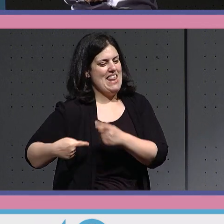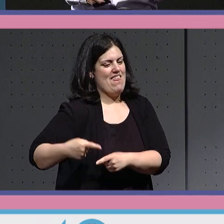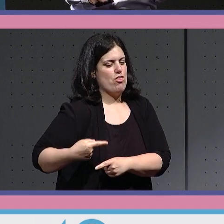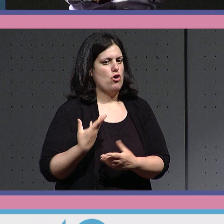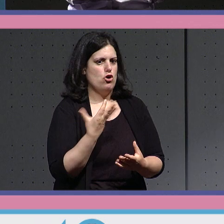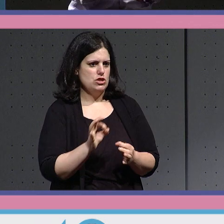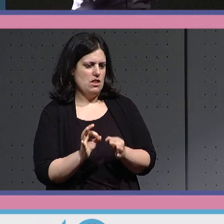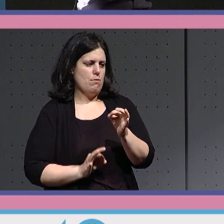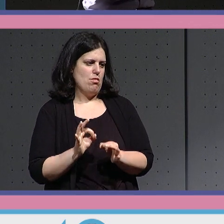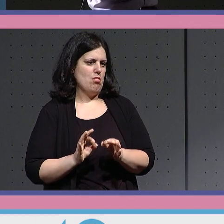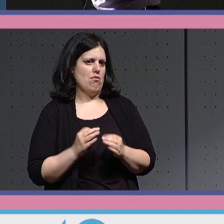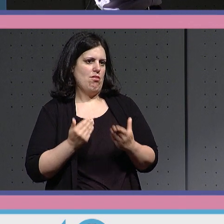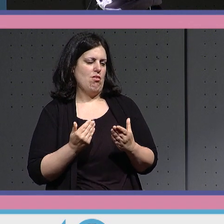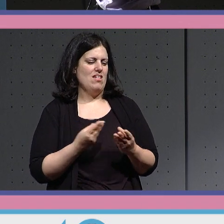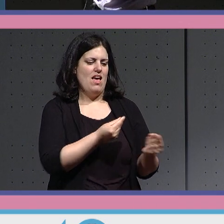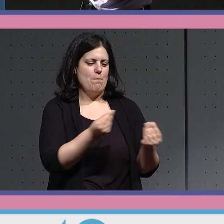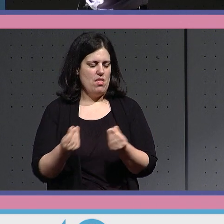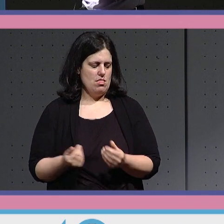en TEA no lo conocemos.